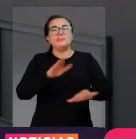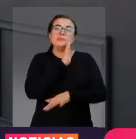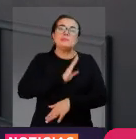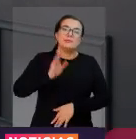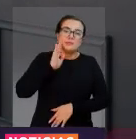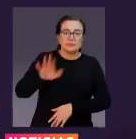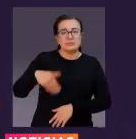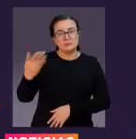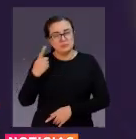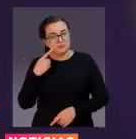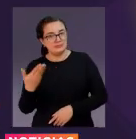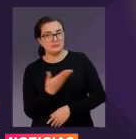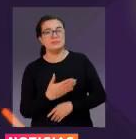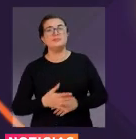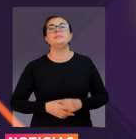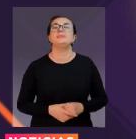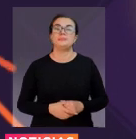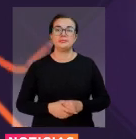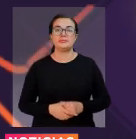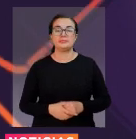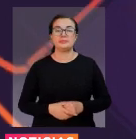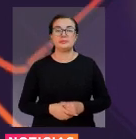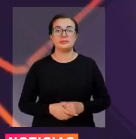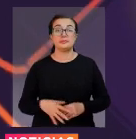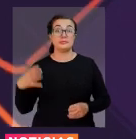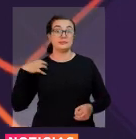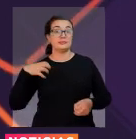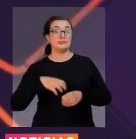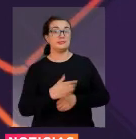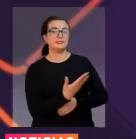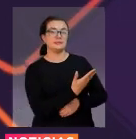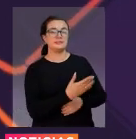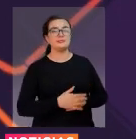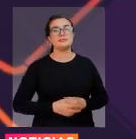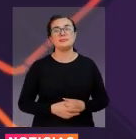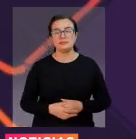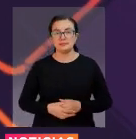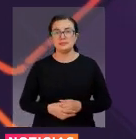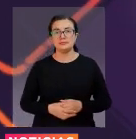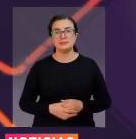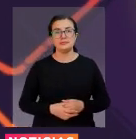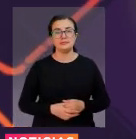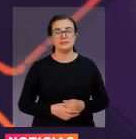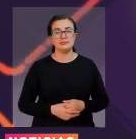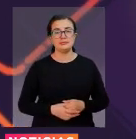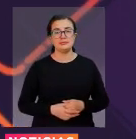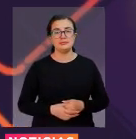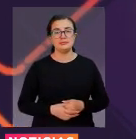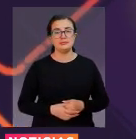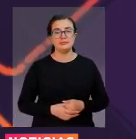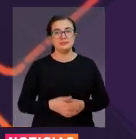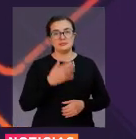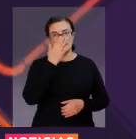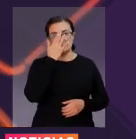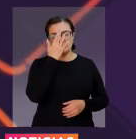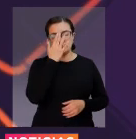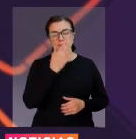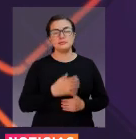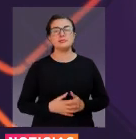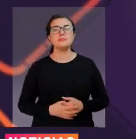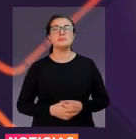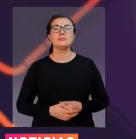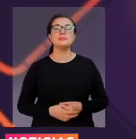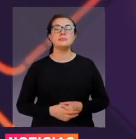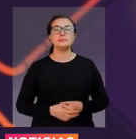Argelia. En Ciudad Bolívar habrá cortes de energía en los barrios Arborizadora Alta 2, Las Brisas,